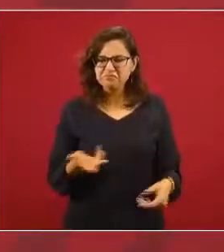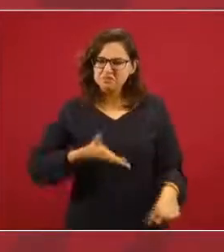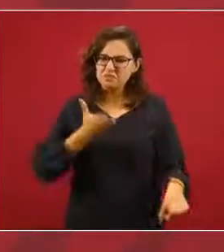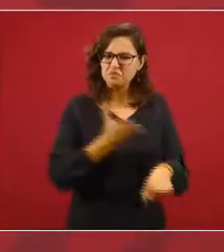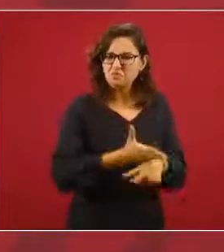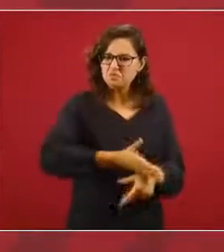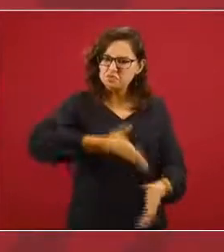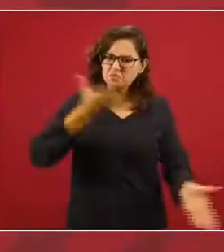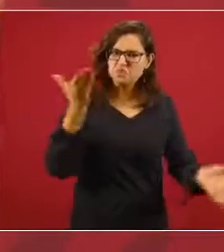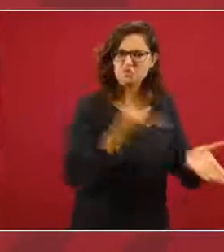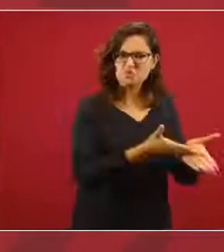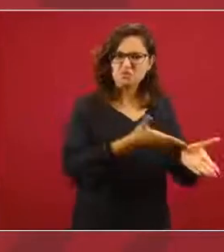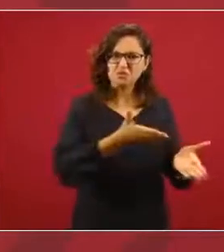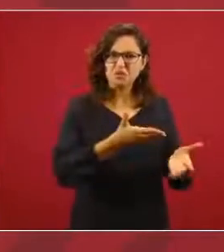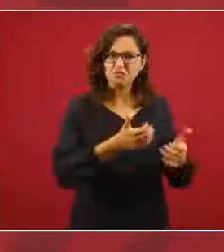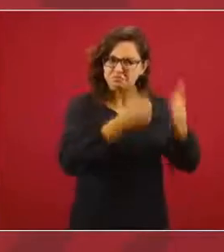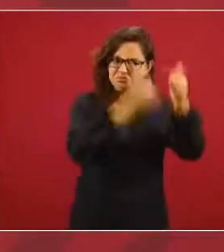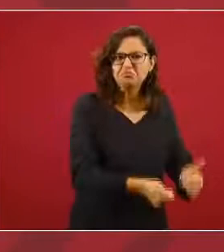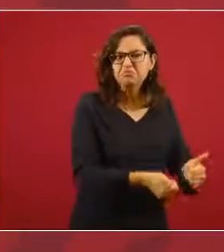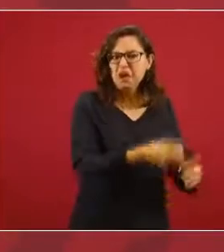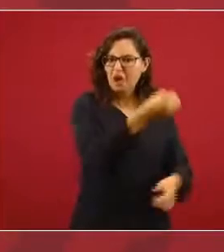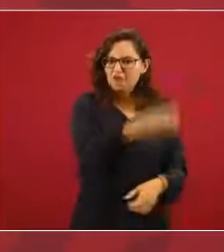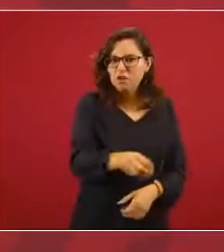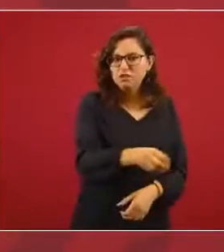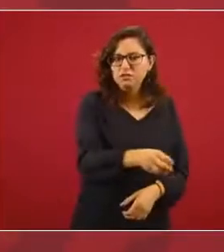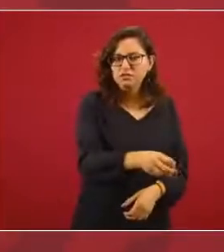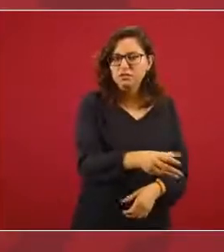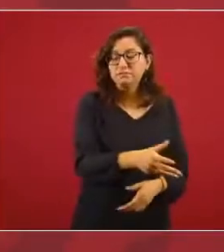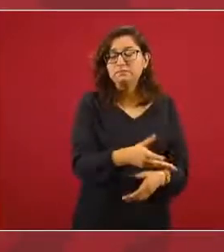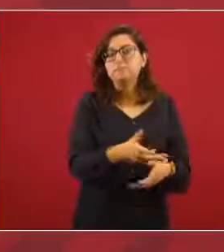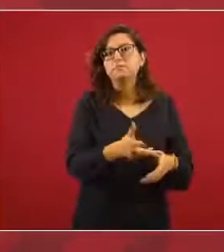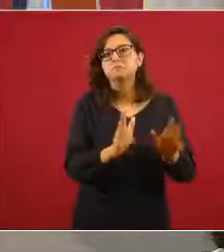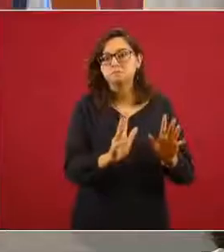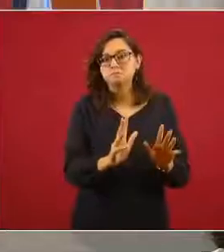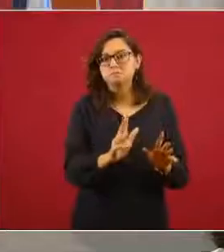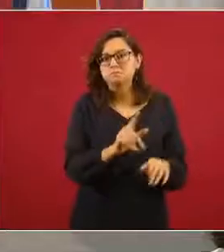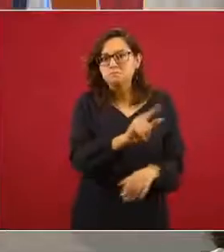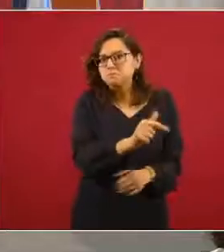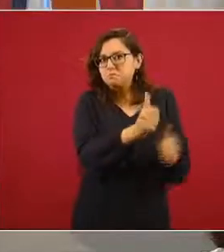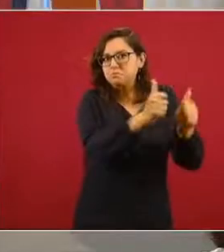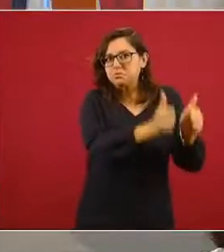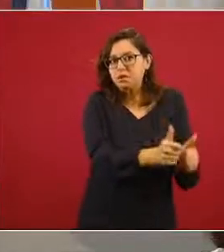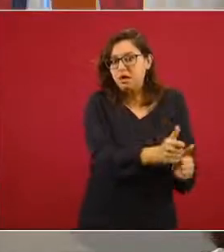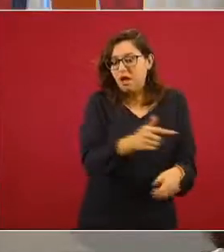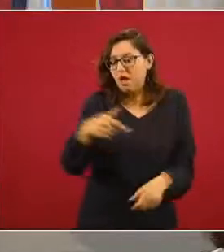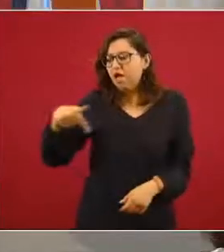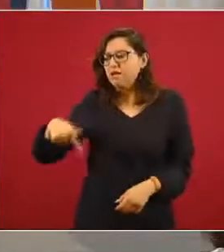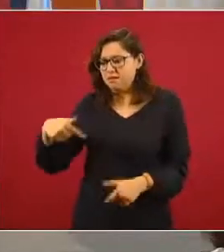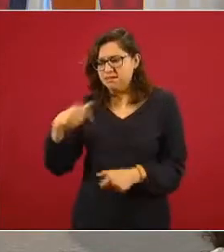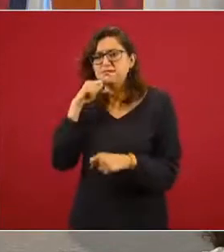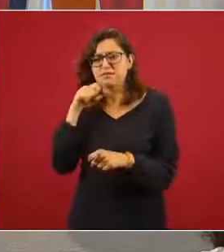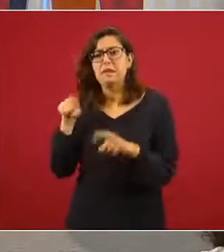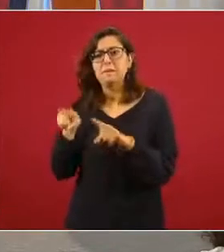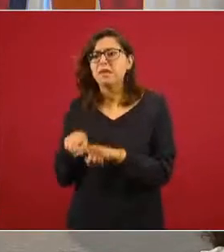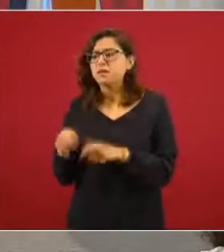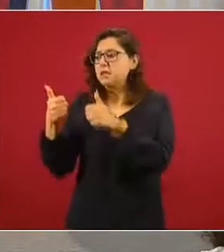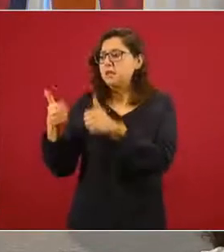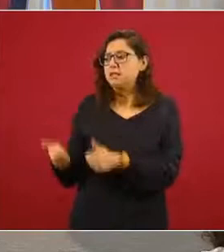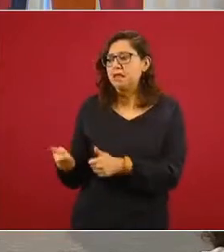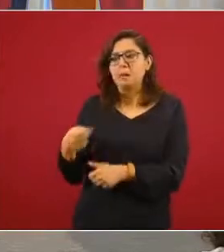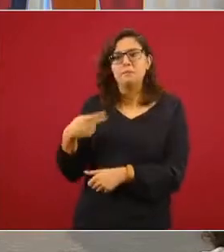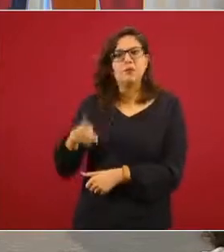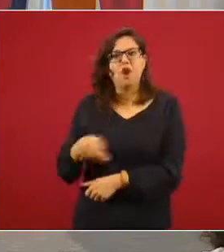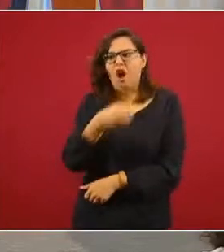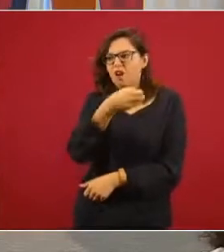usarlo por múltiples consecuencias adversas que puede tener sobre el abuso de la